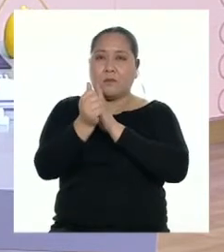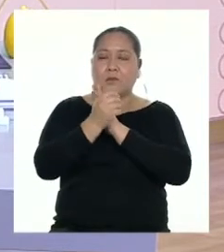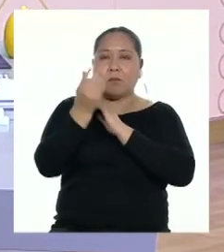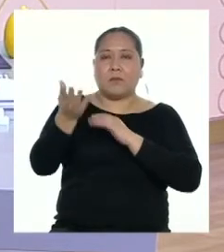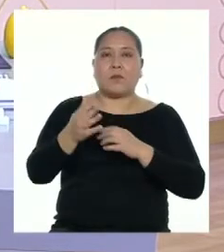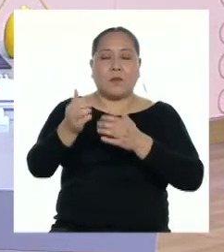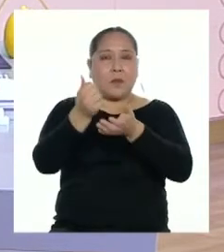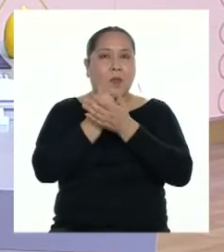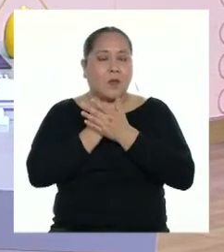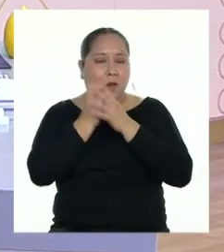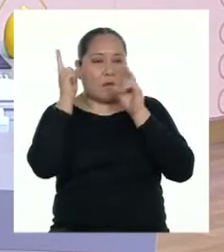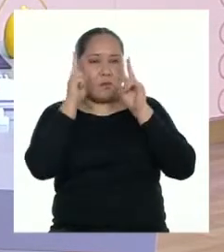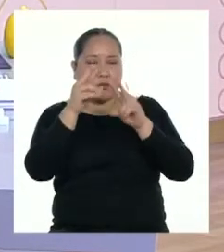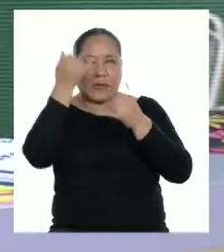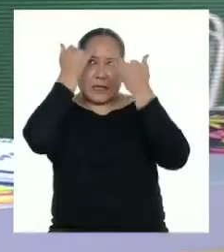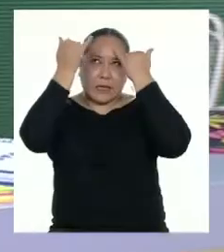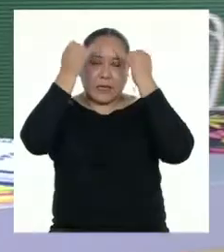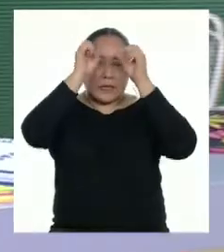etapa de textualización.